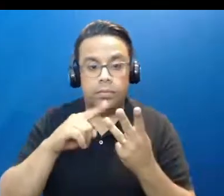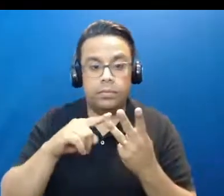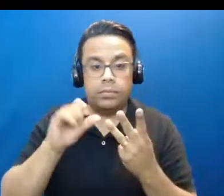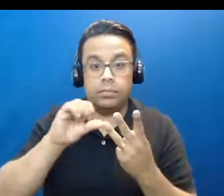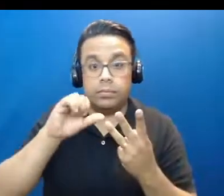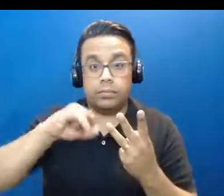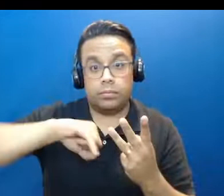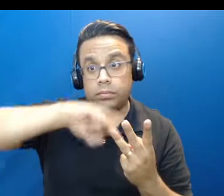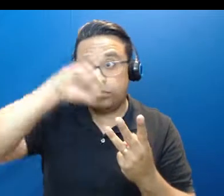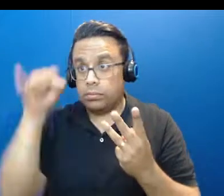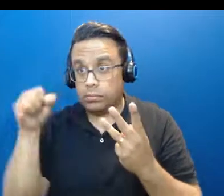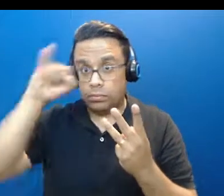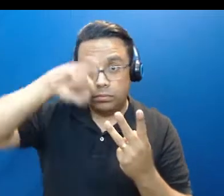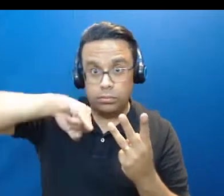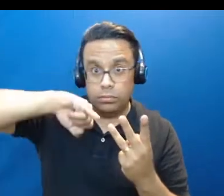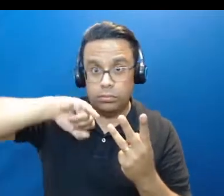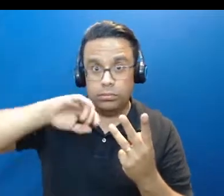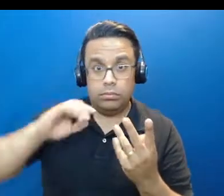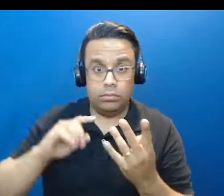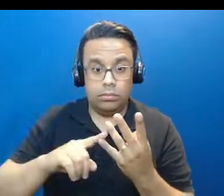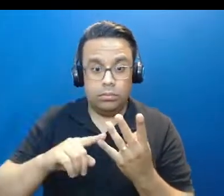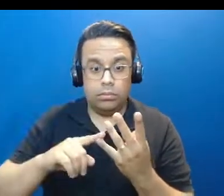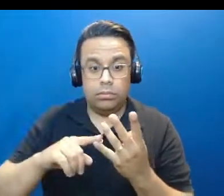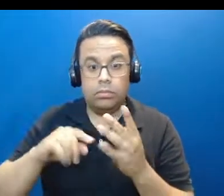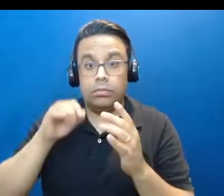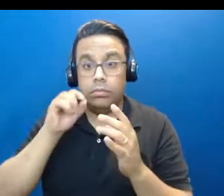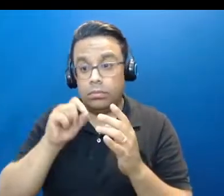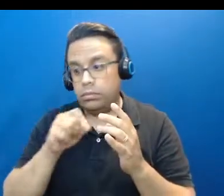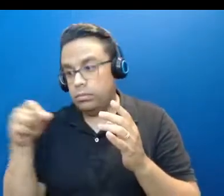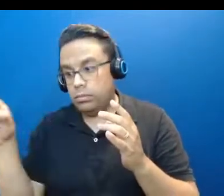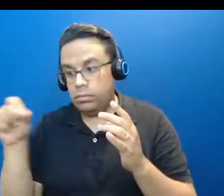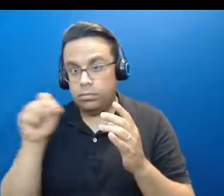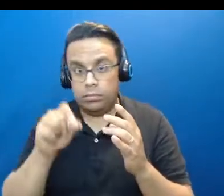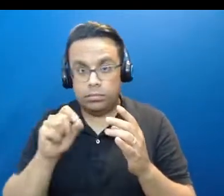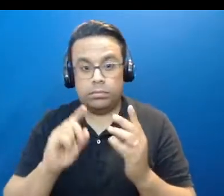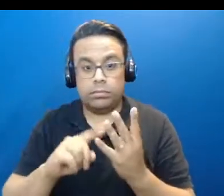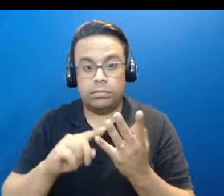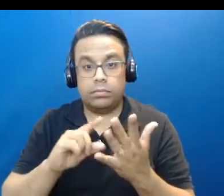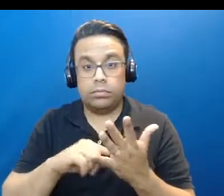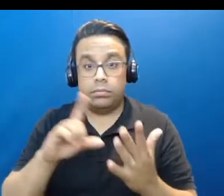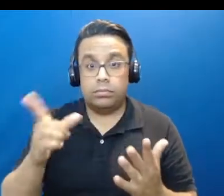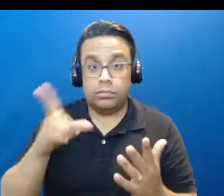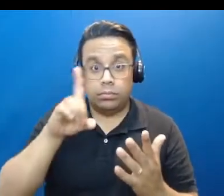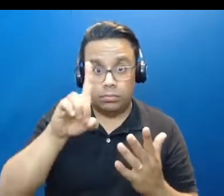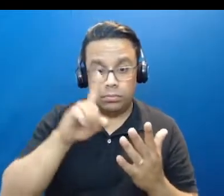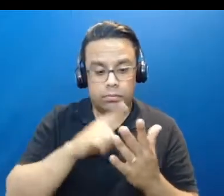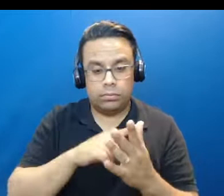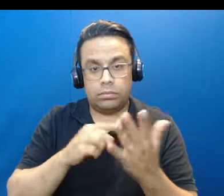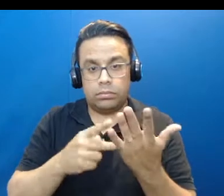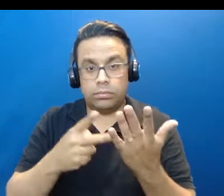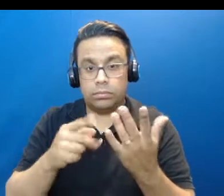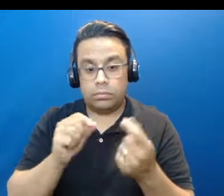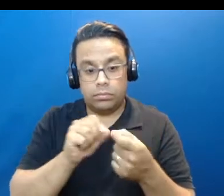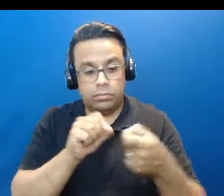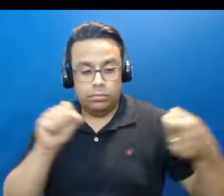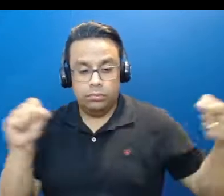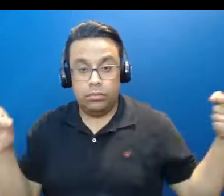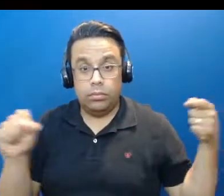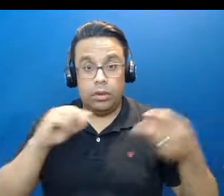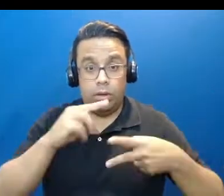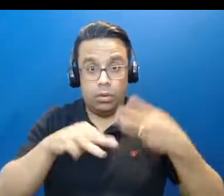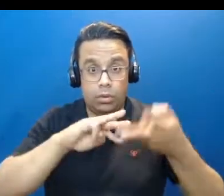la cota por arcos, radio, diámetro, está la cota de longitud de cuerda, está la cota de